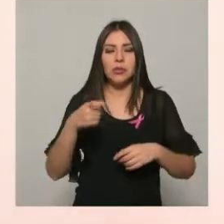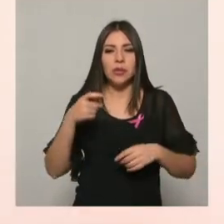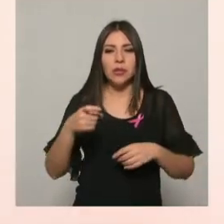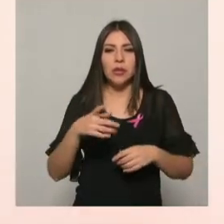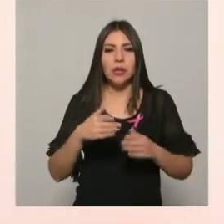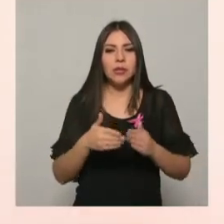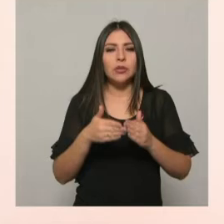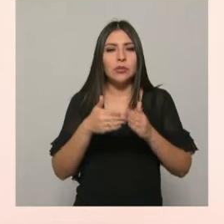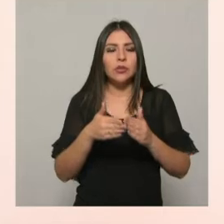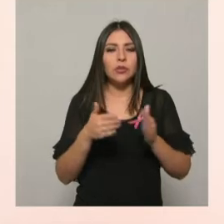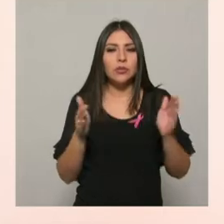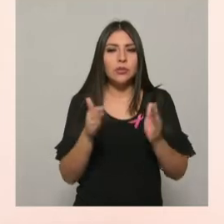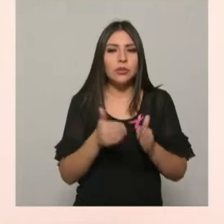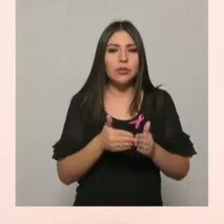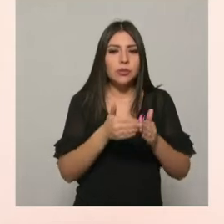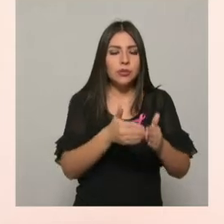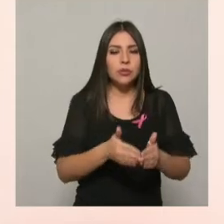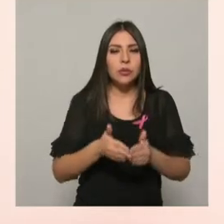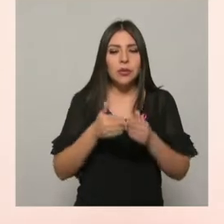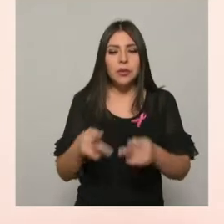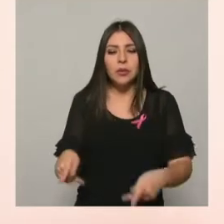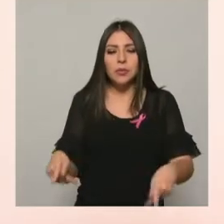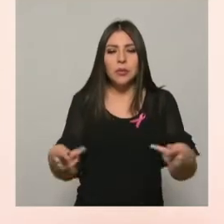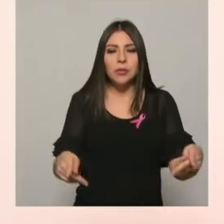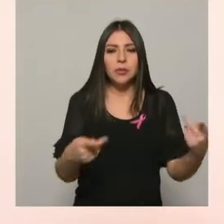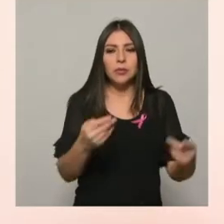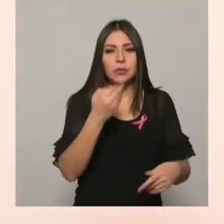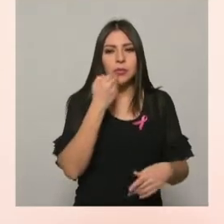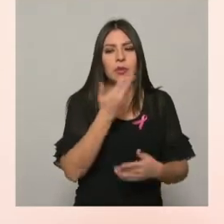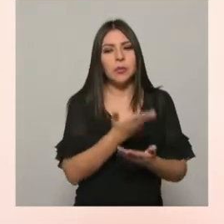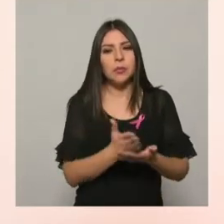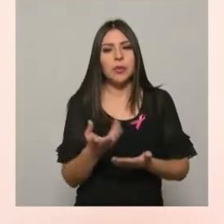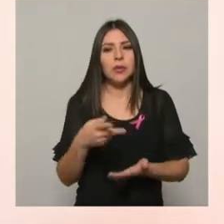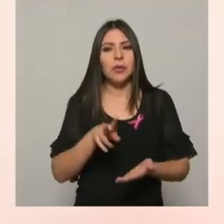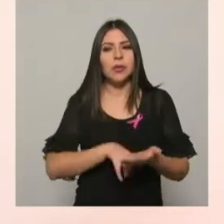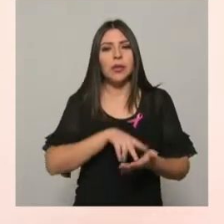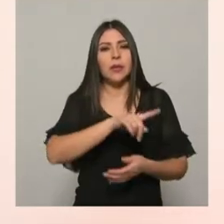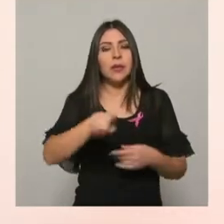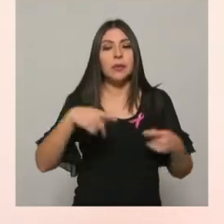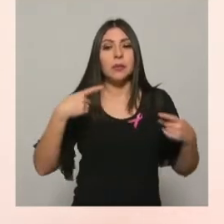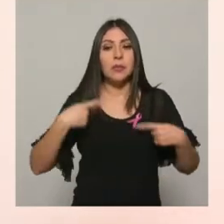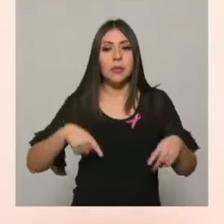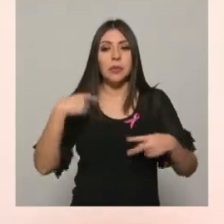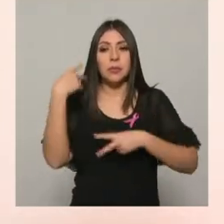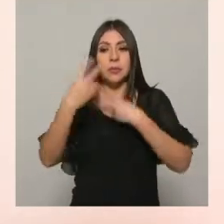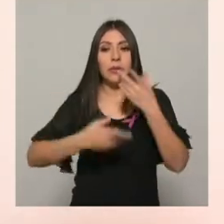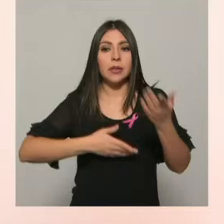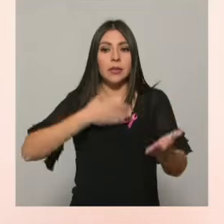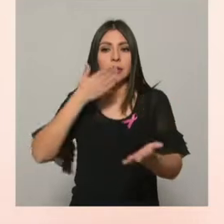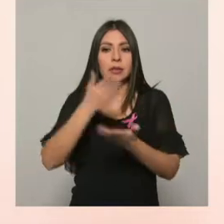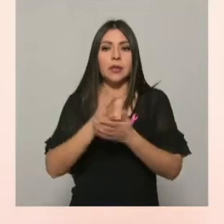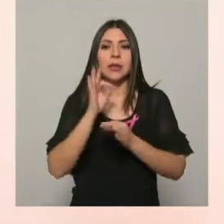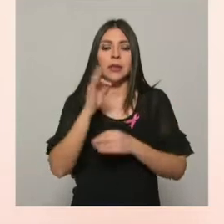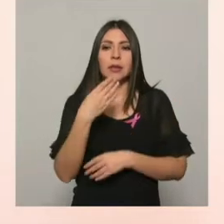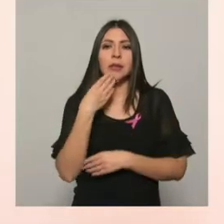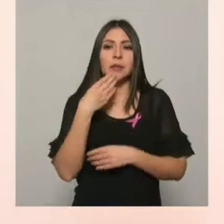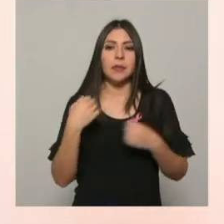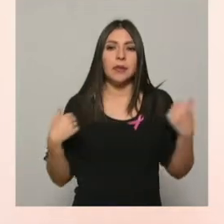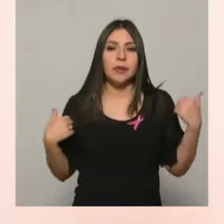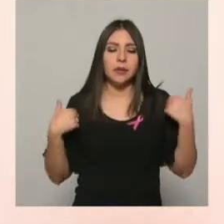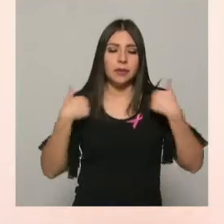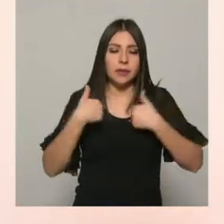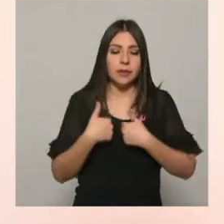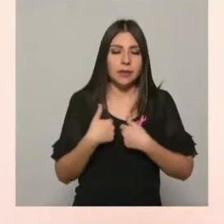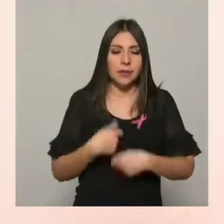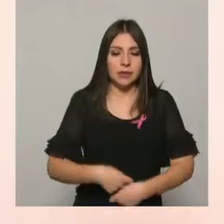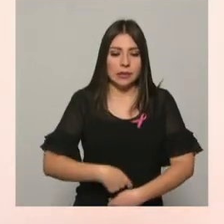pequeñas chalupas a ofrecerlas a las trajineras. También les pedimos a las personas que nos vayan a acompañar, pues que vayan bien abrigados, con